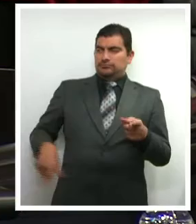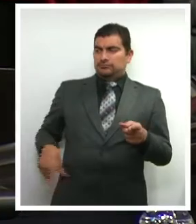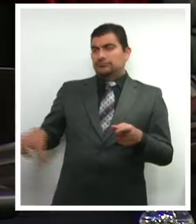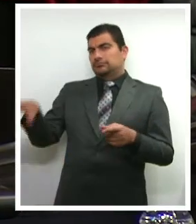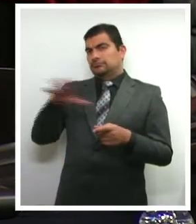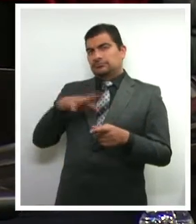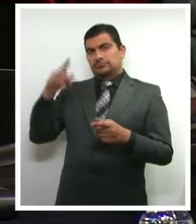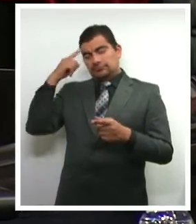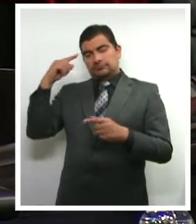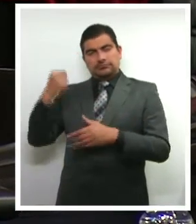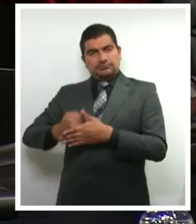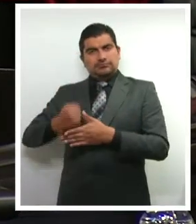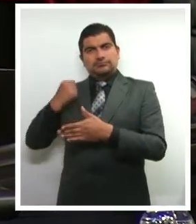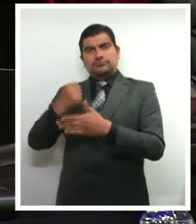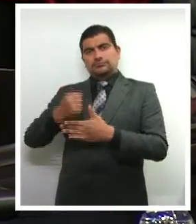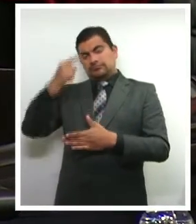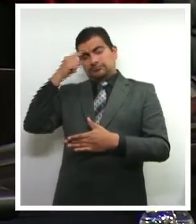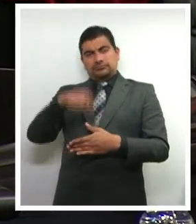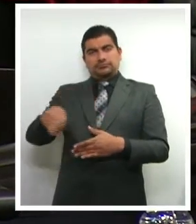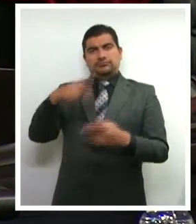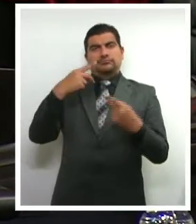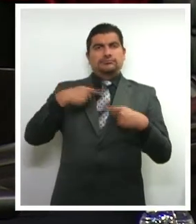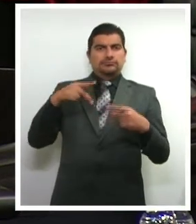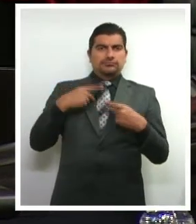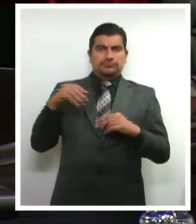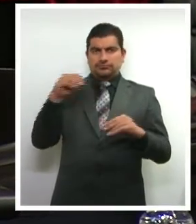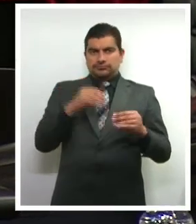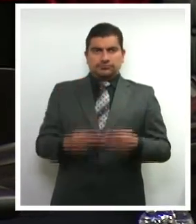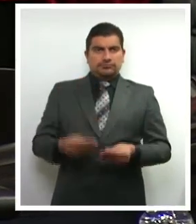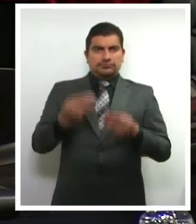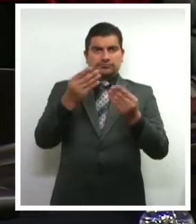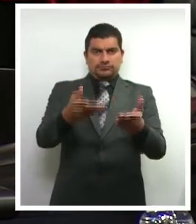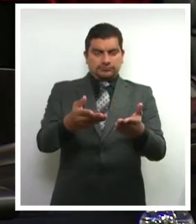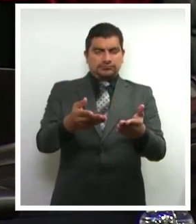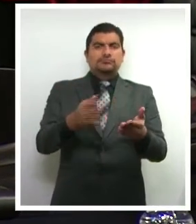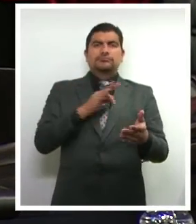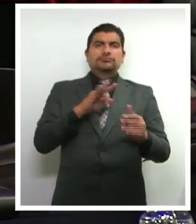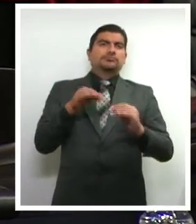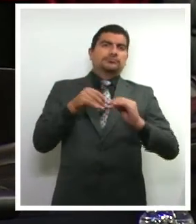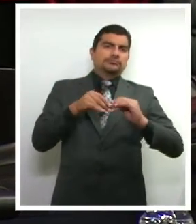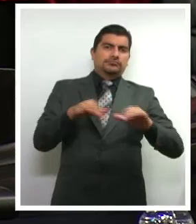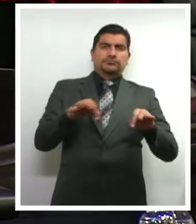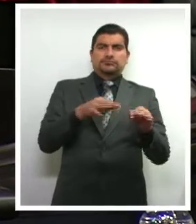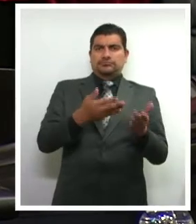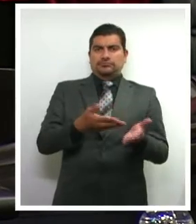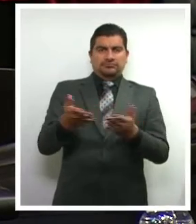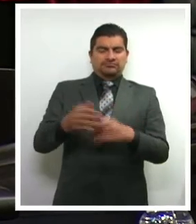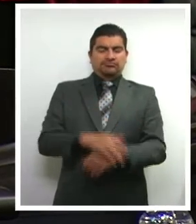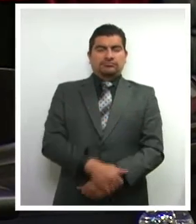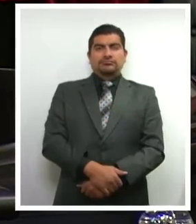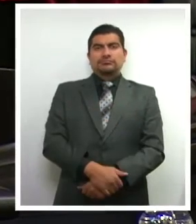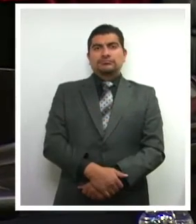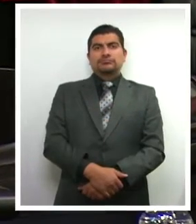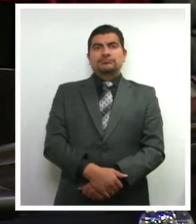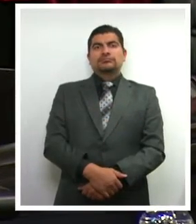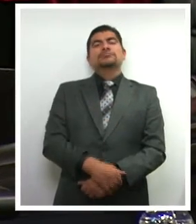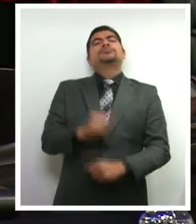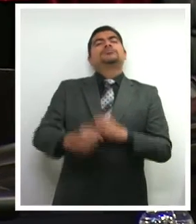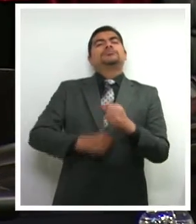está realizando para que el ciudadano pueda tener una operación. En el